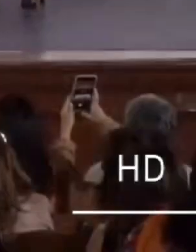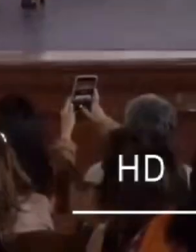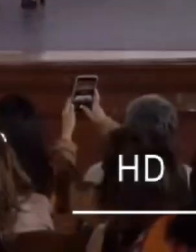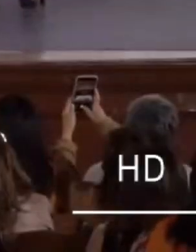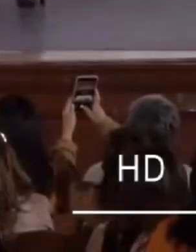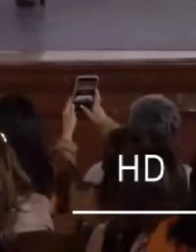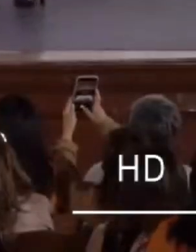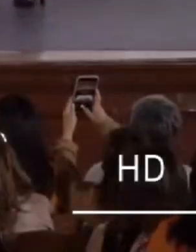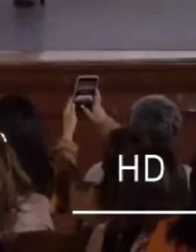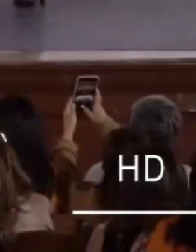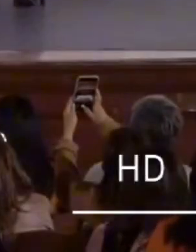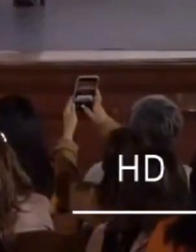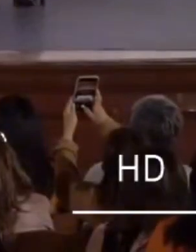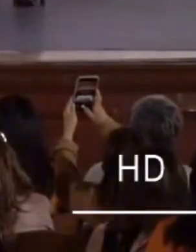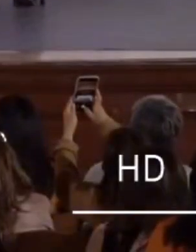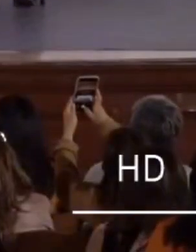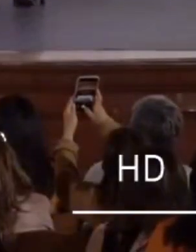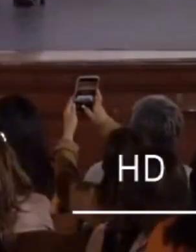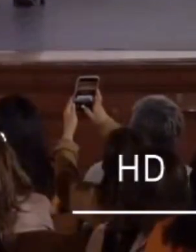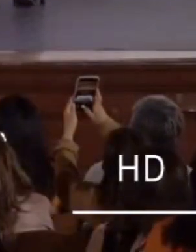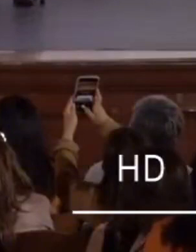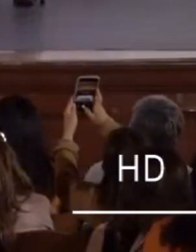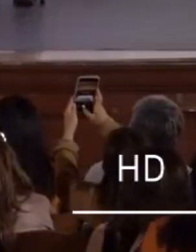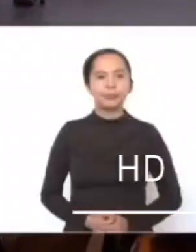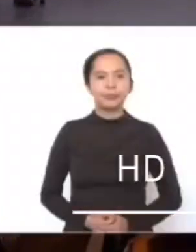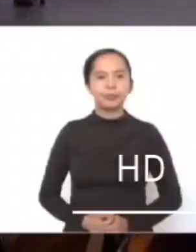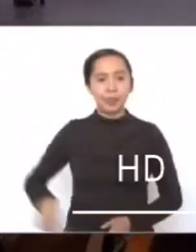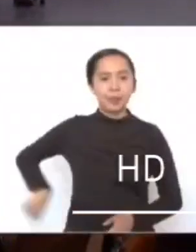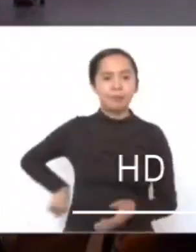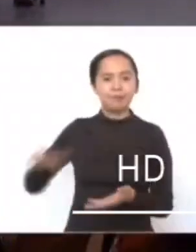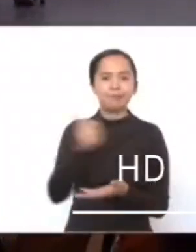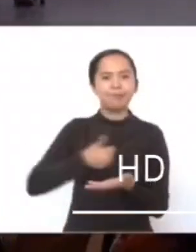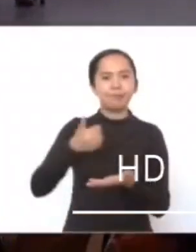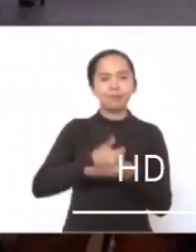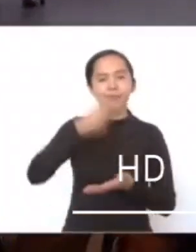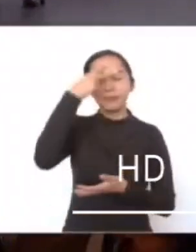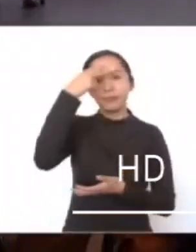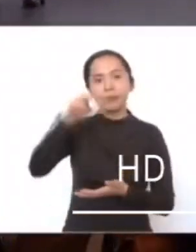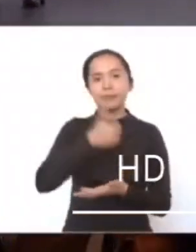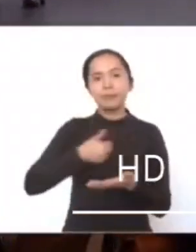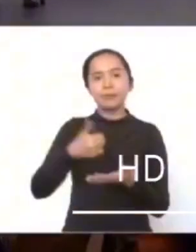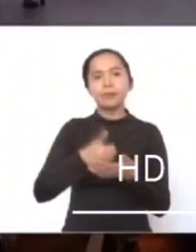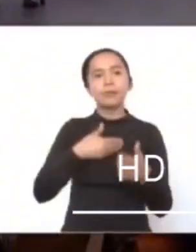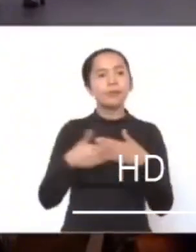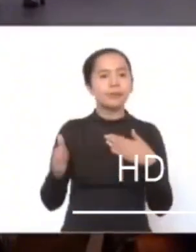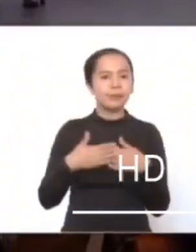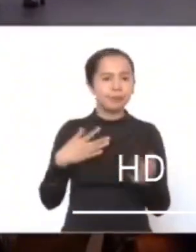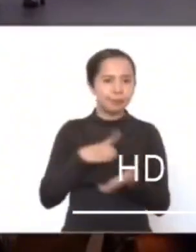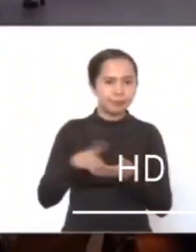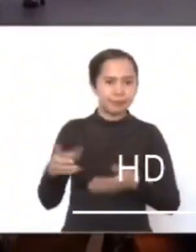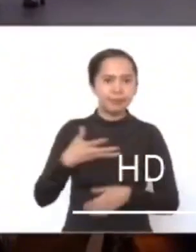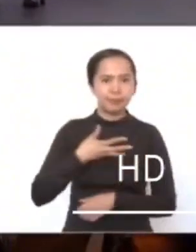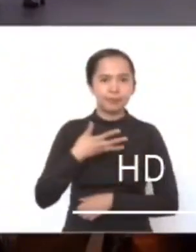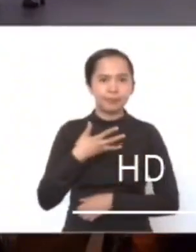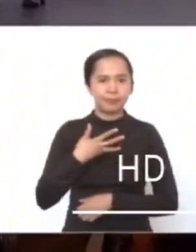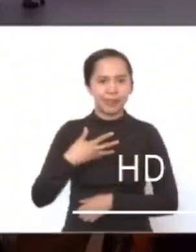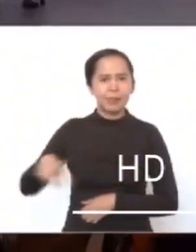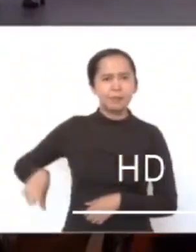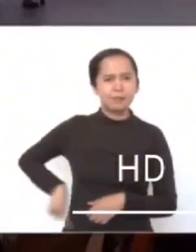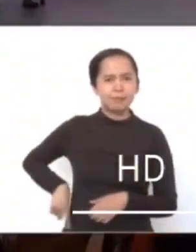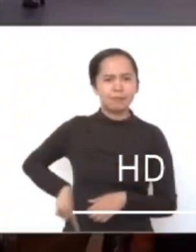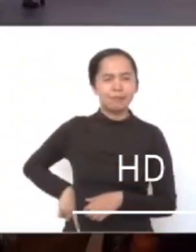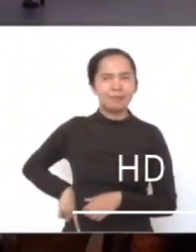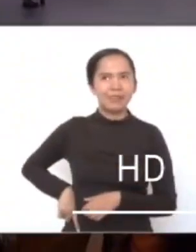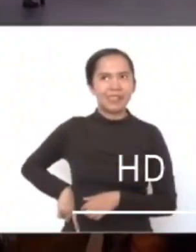Y todos ustedes. El Gobierno de la Ciudad de México, ciudad innovadora y de derechos, gobierno